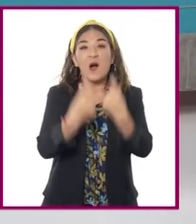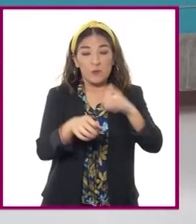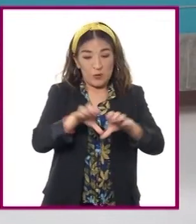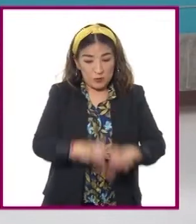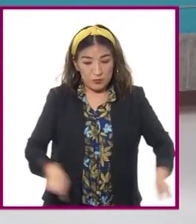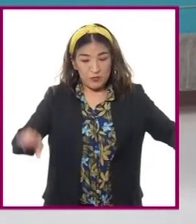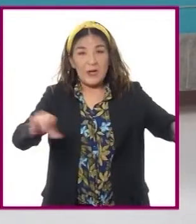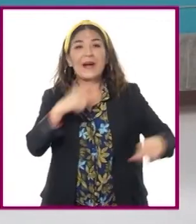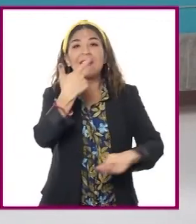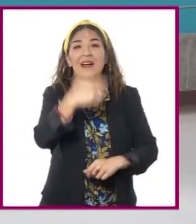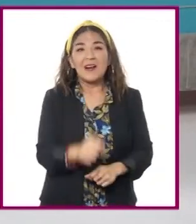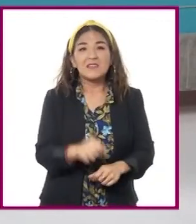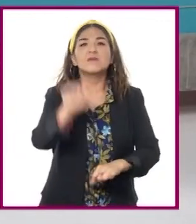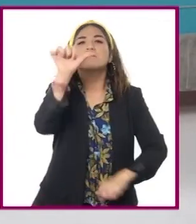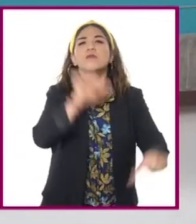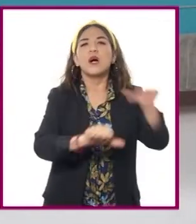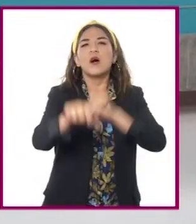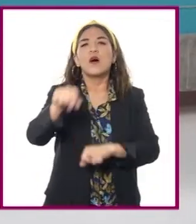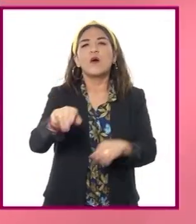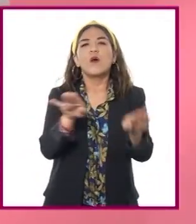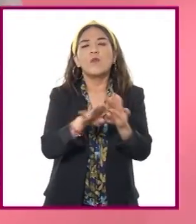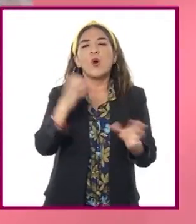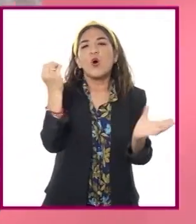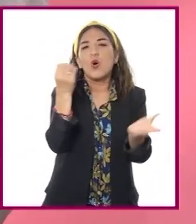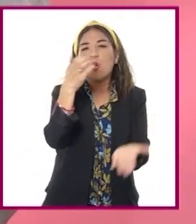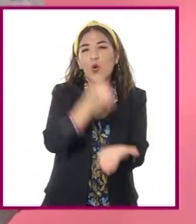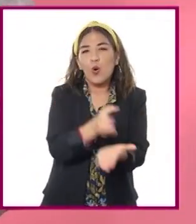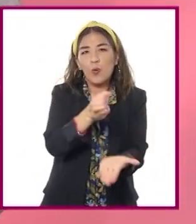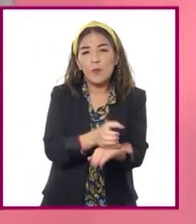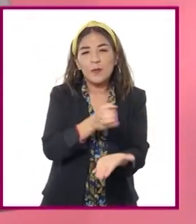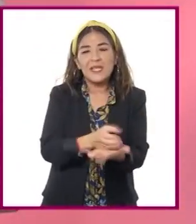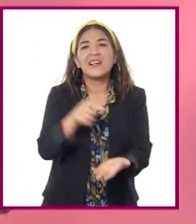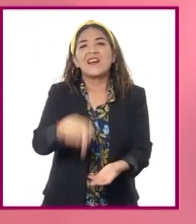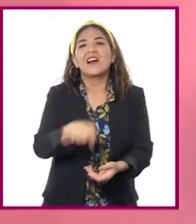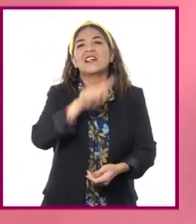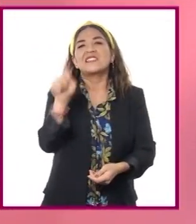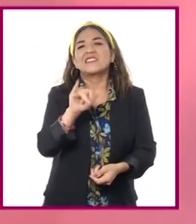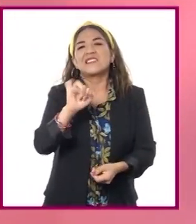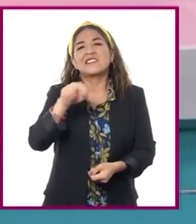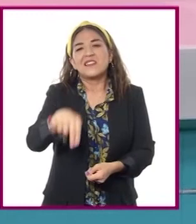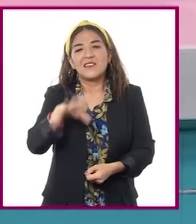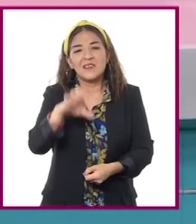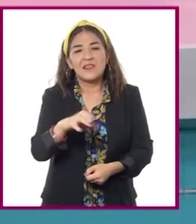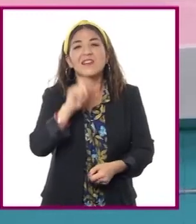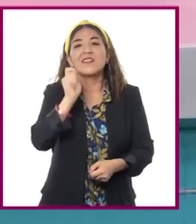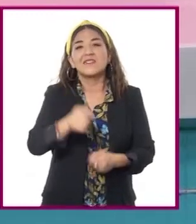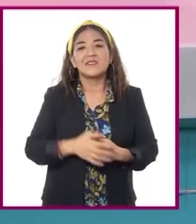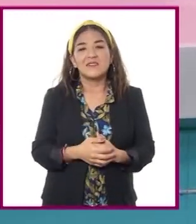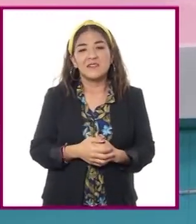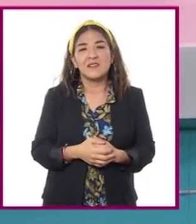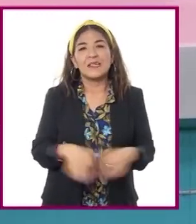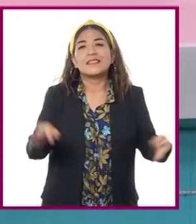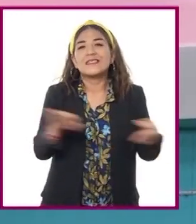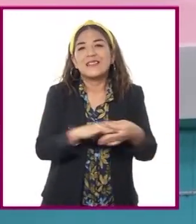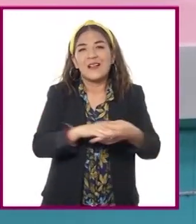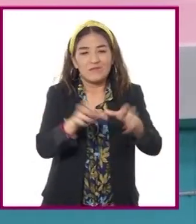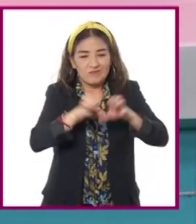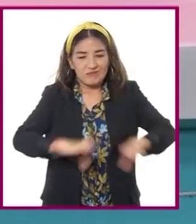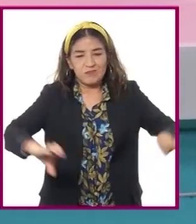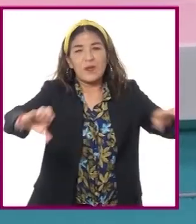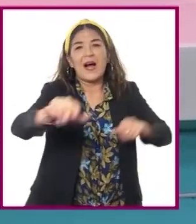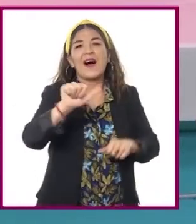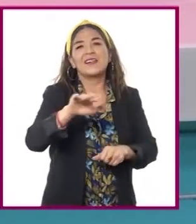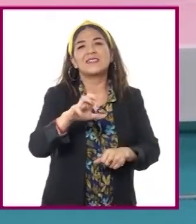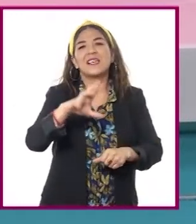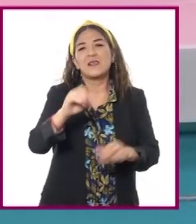drenaje habían sido reemplazadas por tubos de cobre revestidos de zinc, ubicados cerca de una tubería de acero